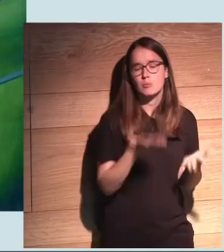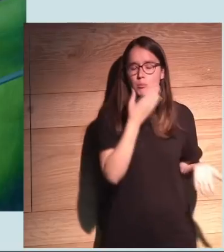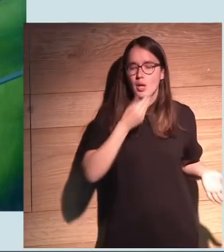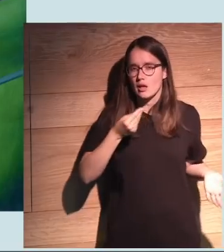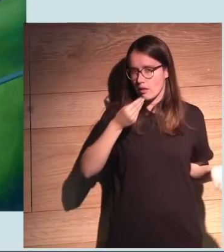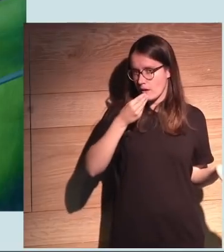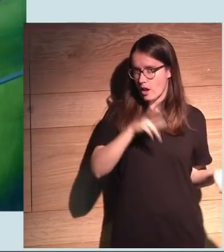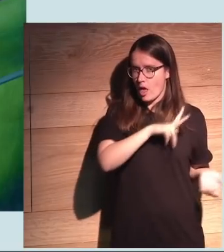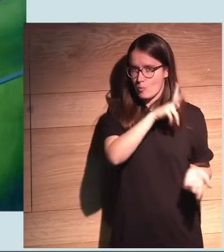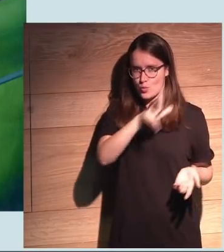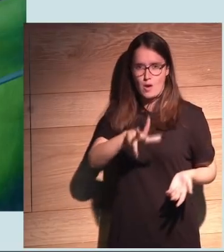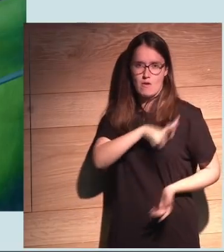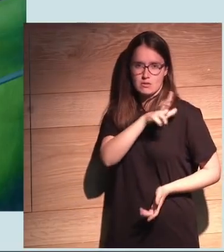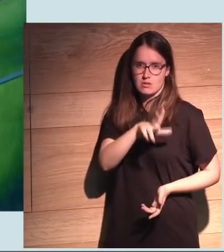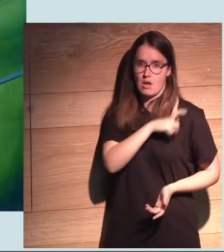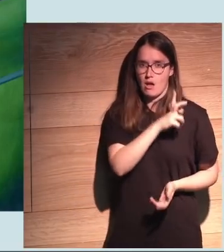glamurosa,